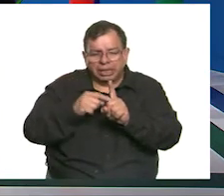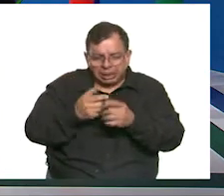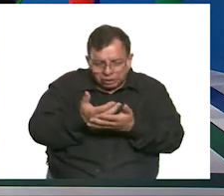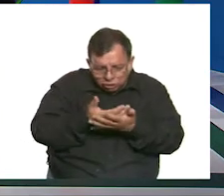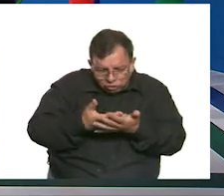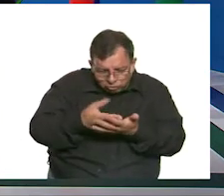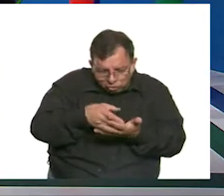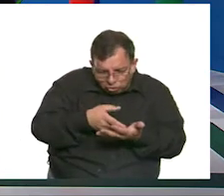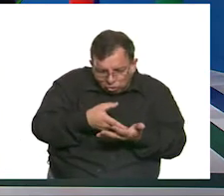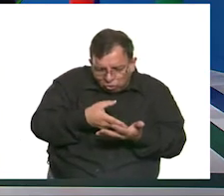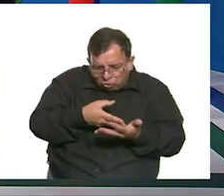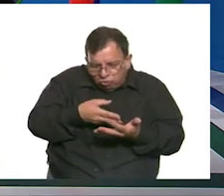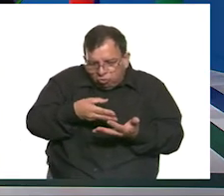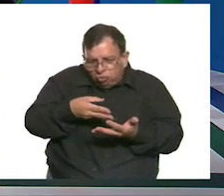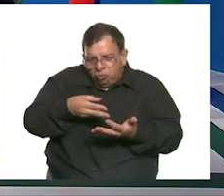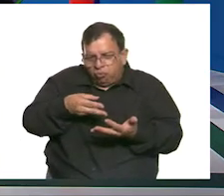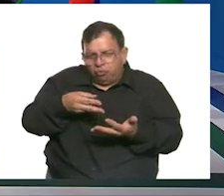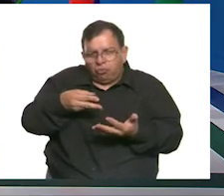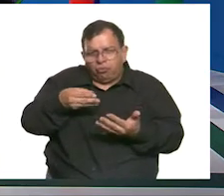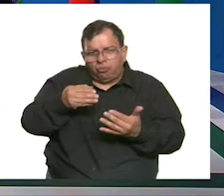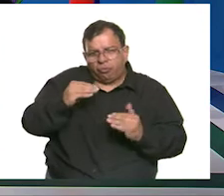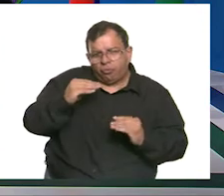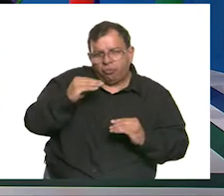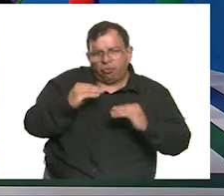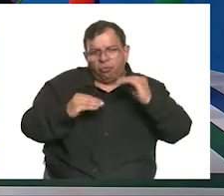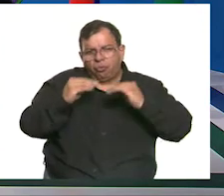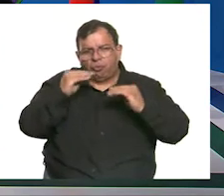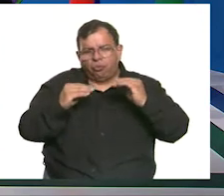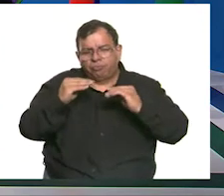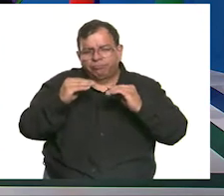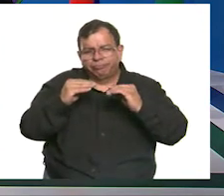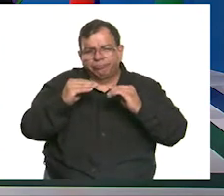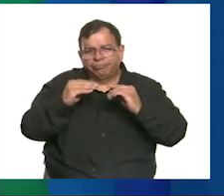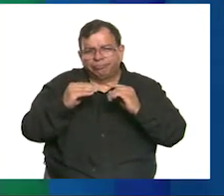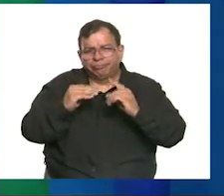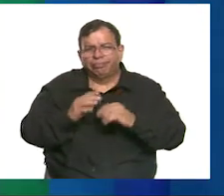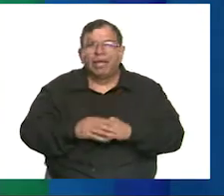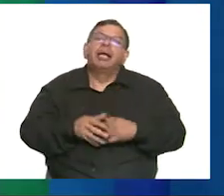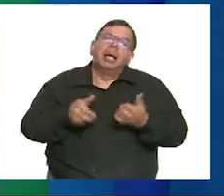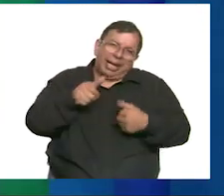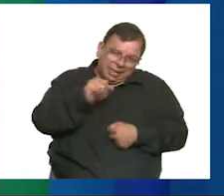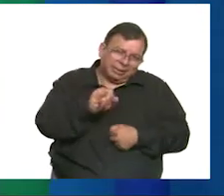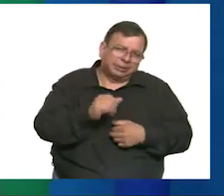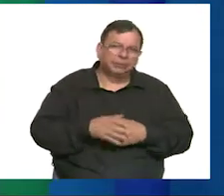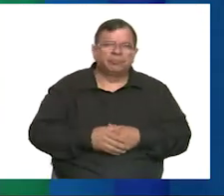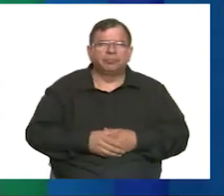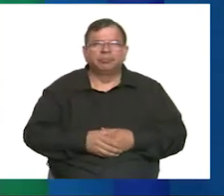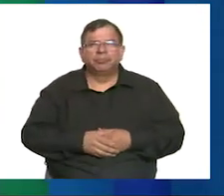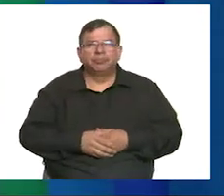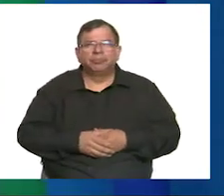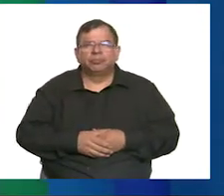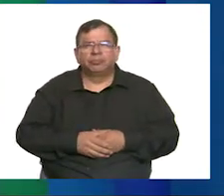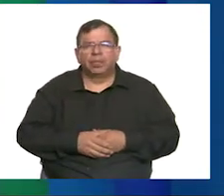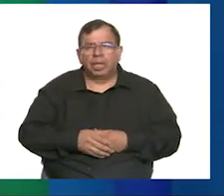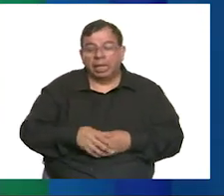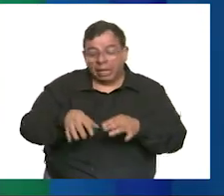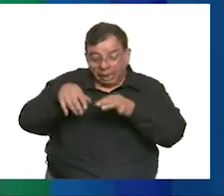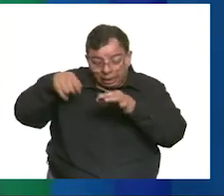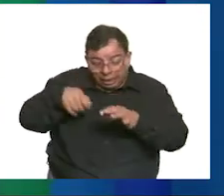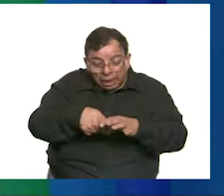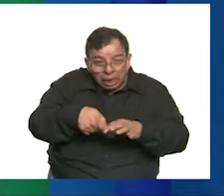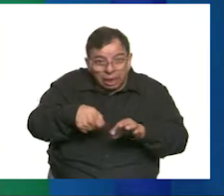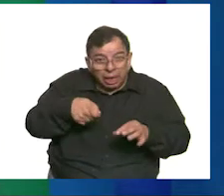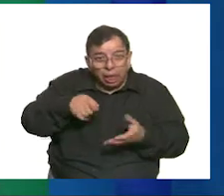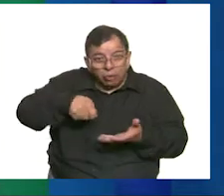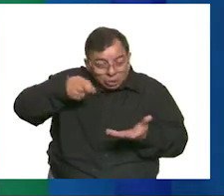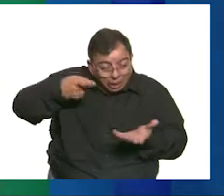pues aumenta su temperatura a la misma temperatura de la sopa, ¿no? Así es. Okay. Ocurrirá mientras la cuchara esté dentro